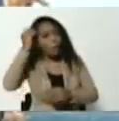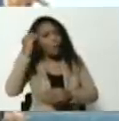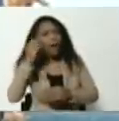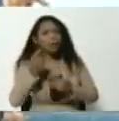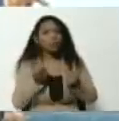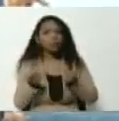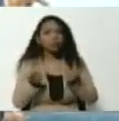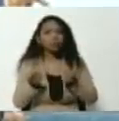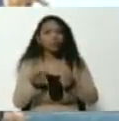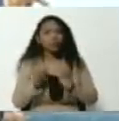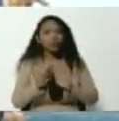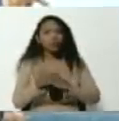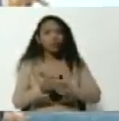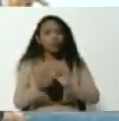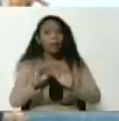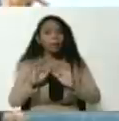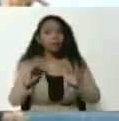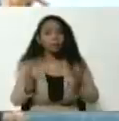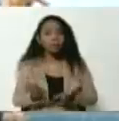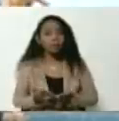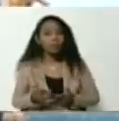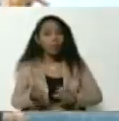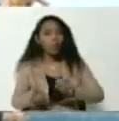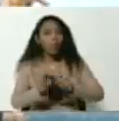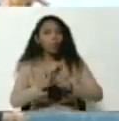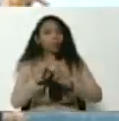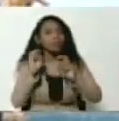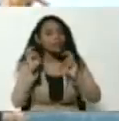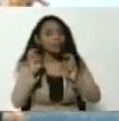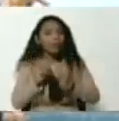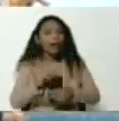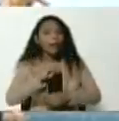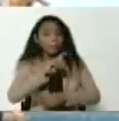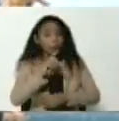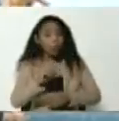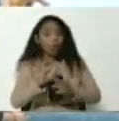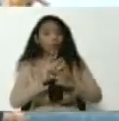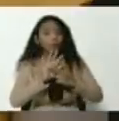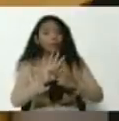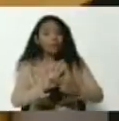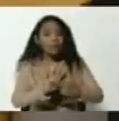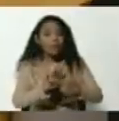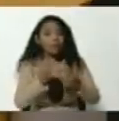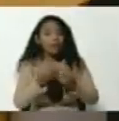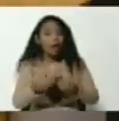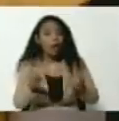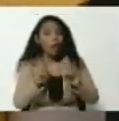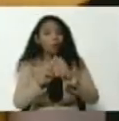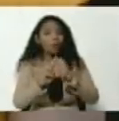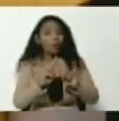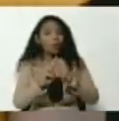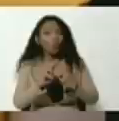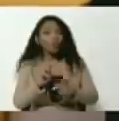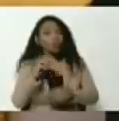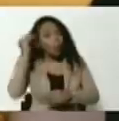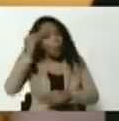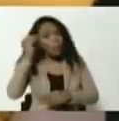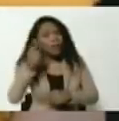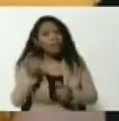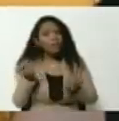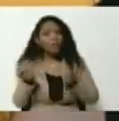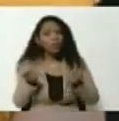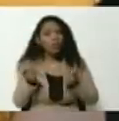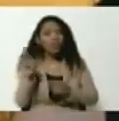Venezuela de la pandemia por COVID. O que le pregunte a los representantes del Programa de Naciones Unidas para el Desarrollo, ¿qué opinan del manejo que ha